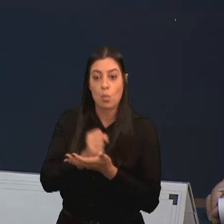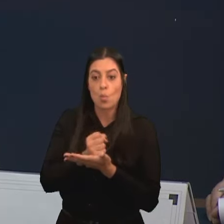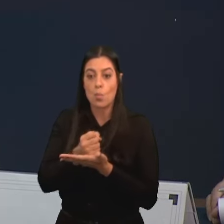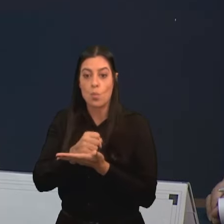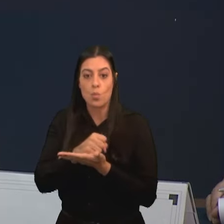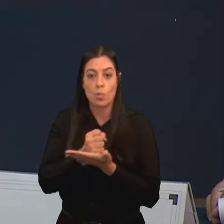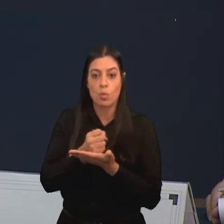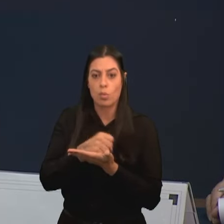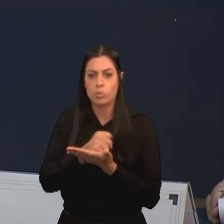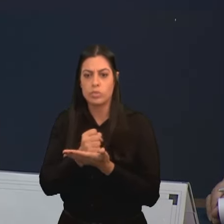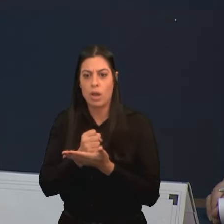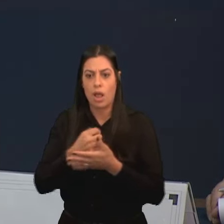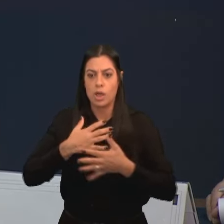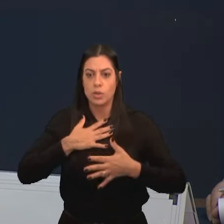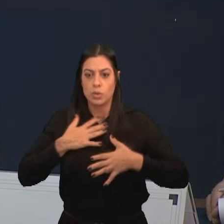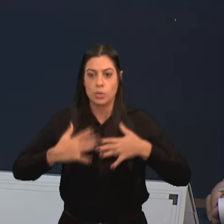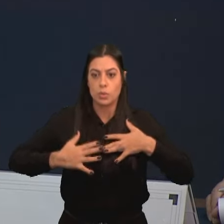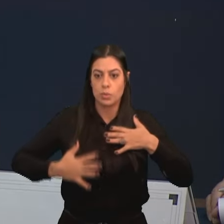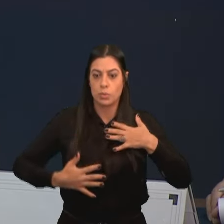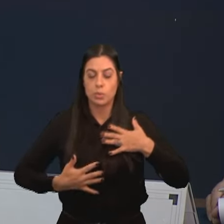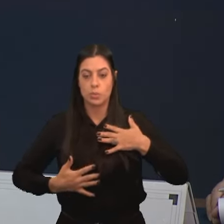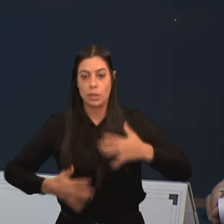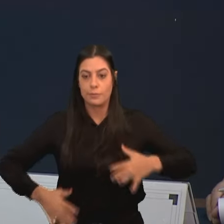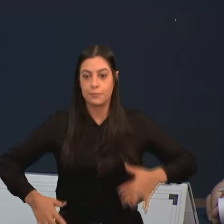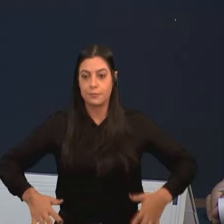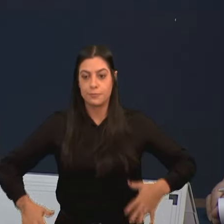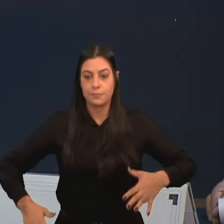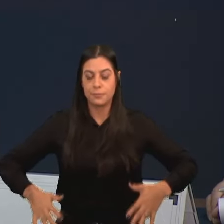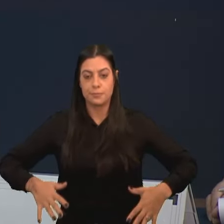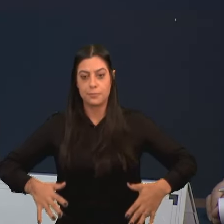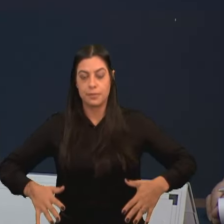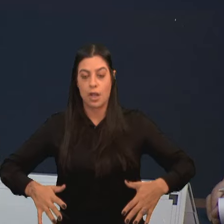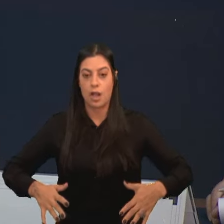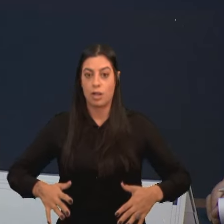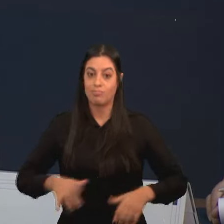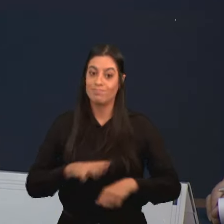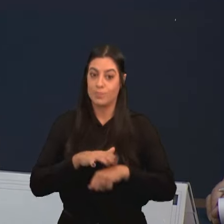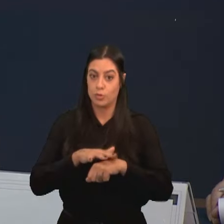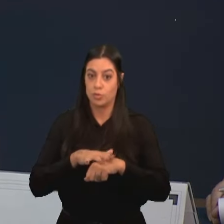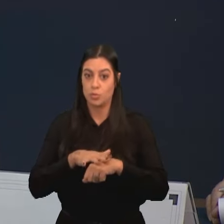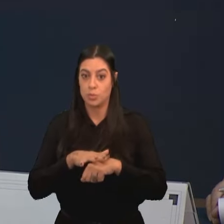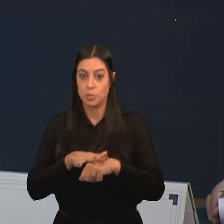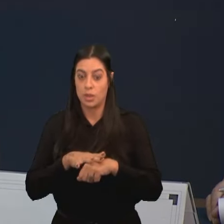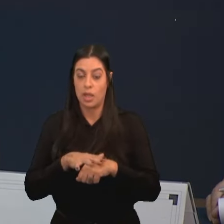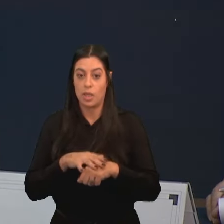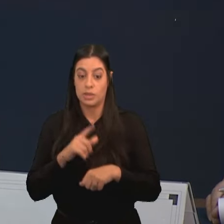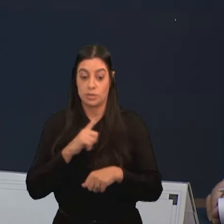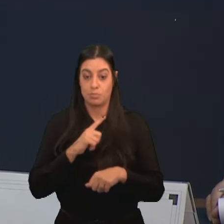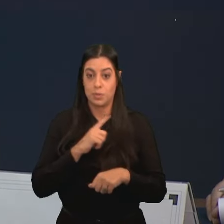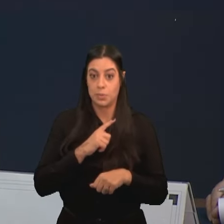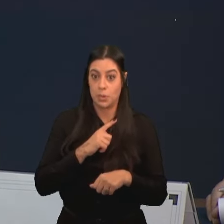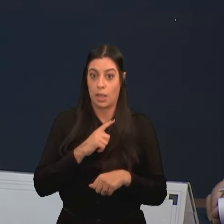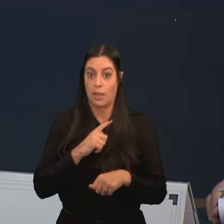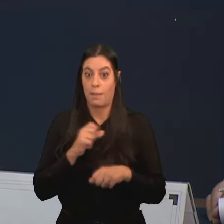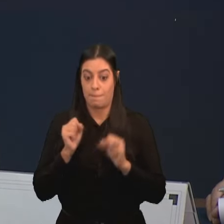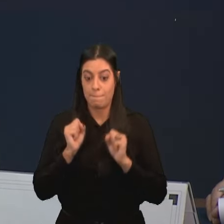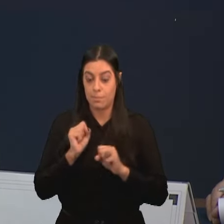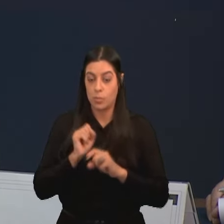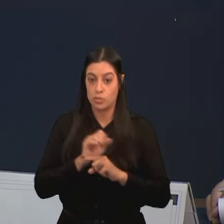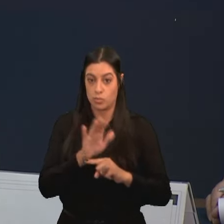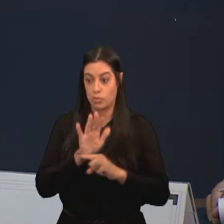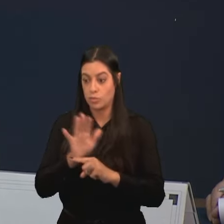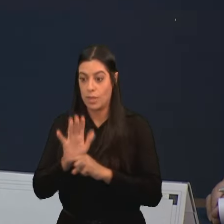para controlar los movimientos involuntarios en determinadas enfermedades neurológicas. Y sabemos que